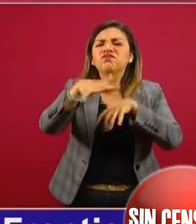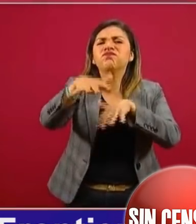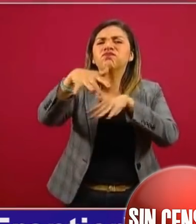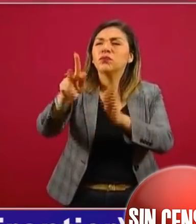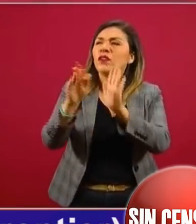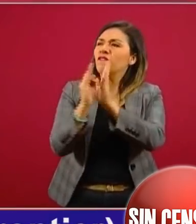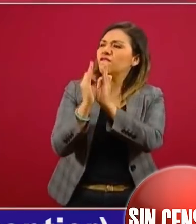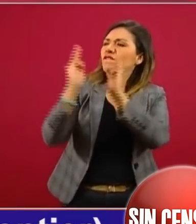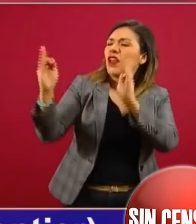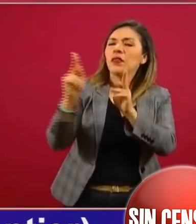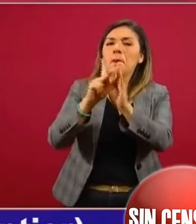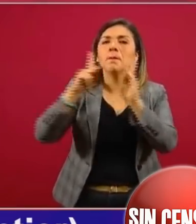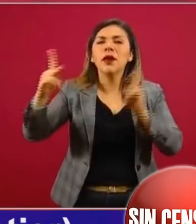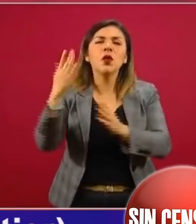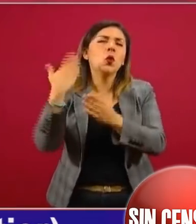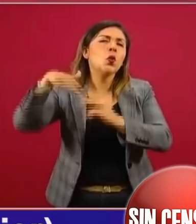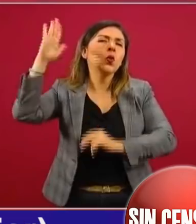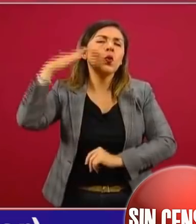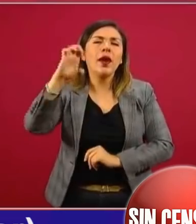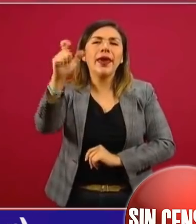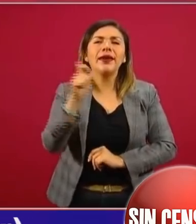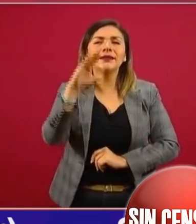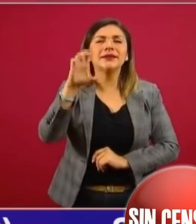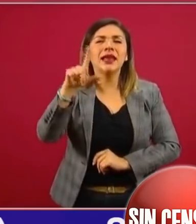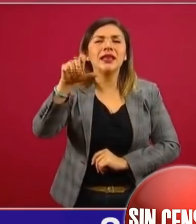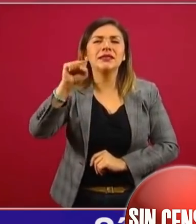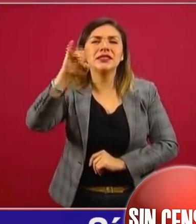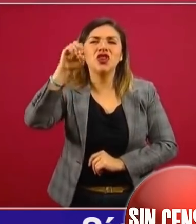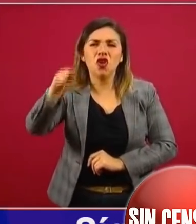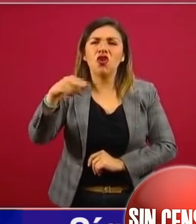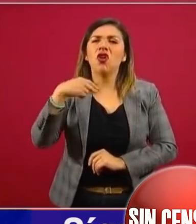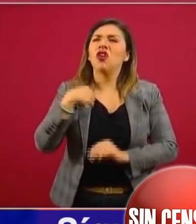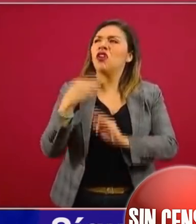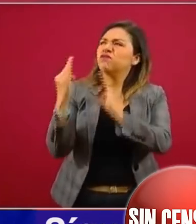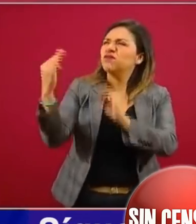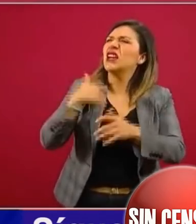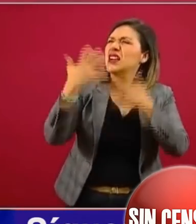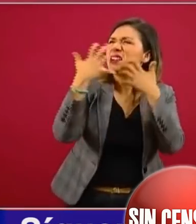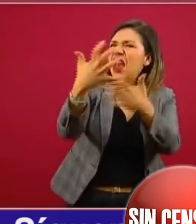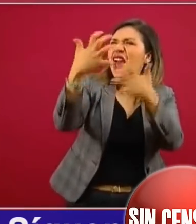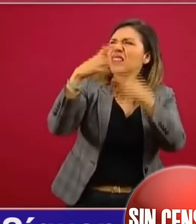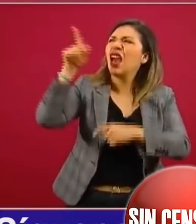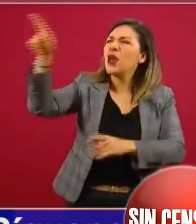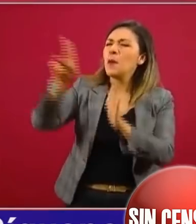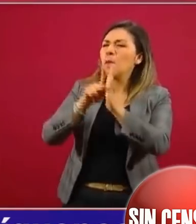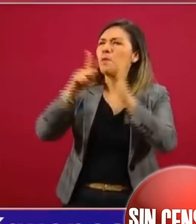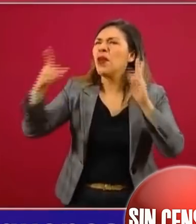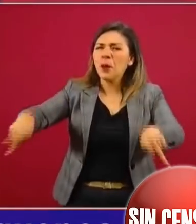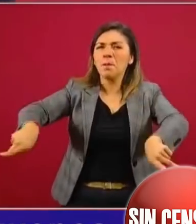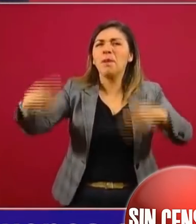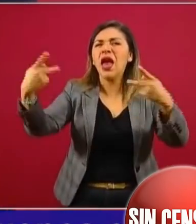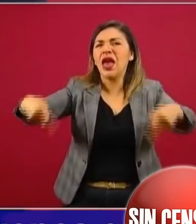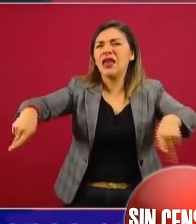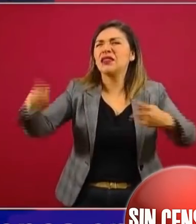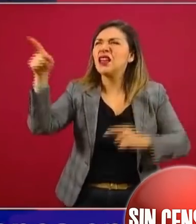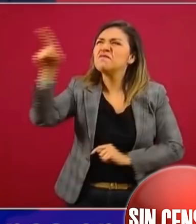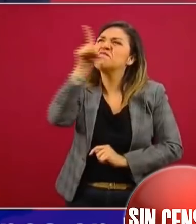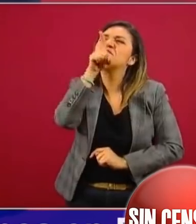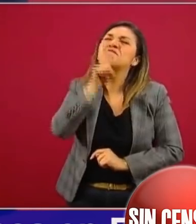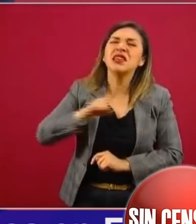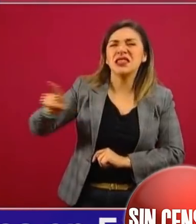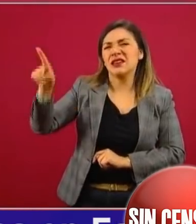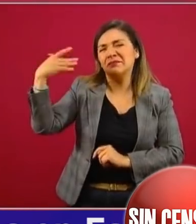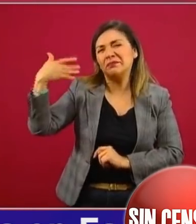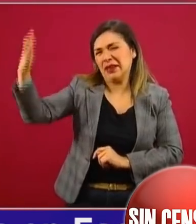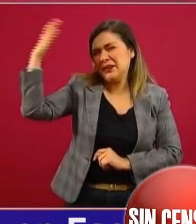Excelsior, en la marcha, prensa vendida, prensa vendida, prensa